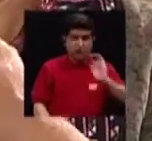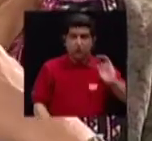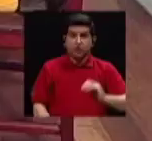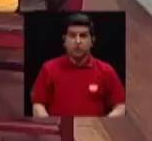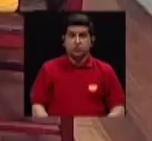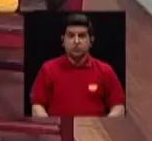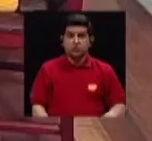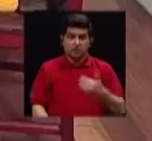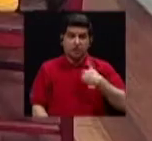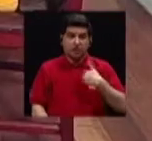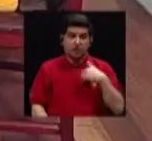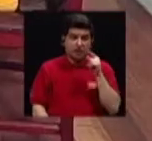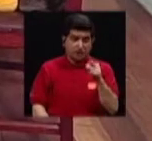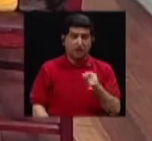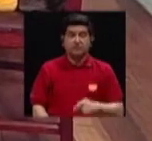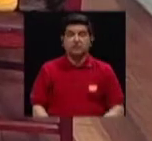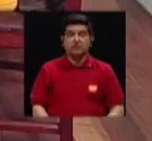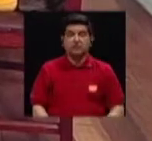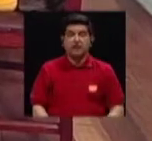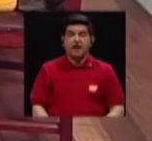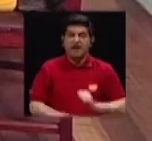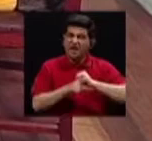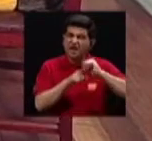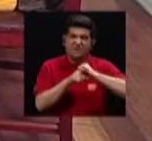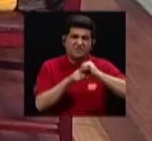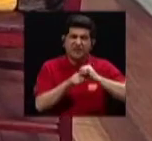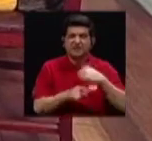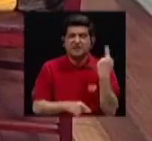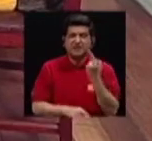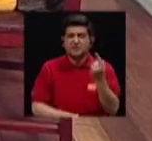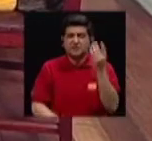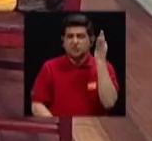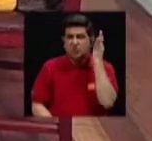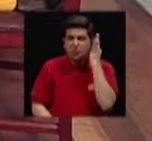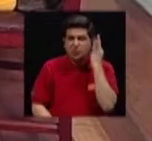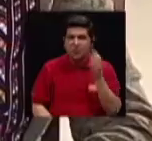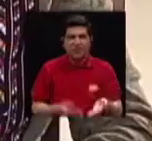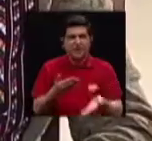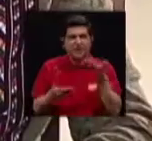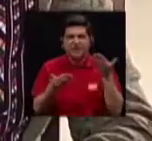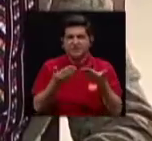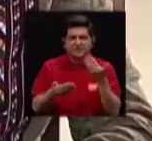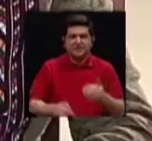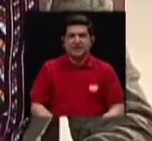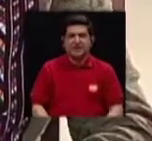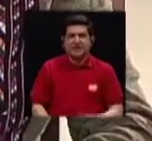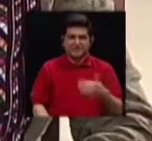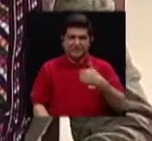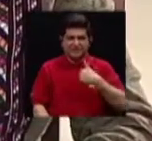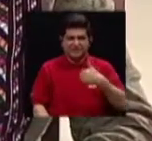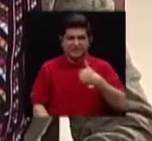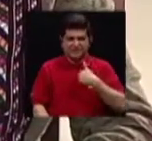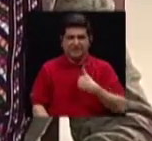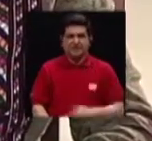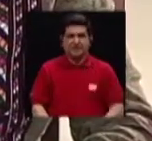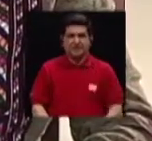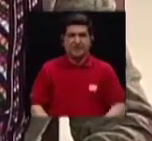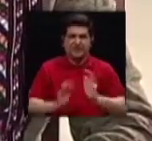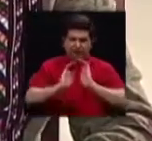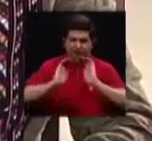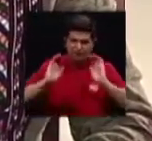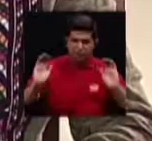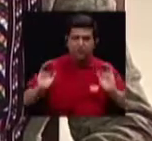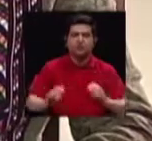cargo, pues en la práctica son las mujeres las que tienen a su cargo los niños y